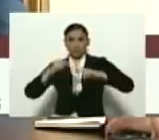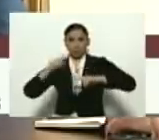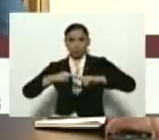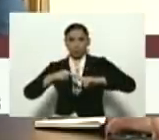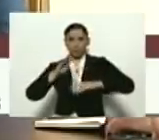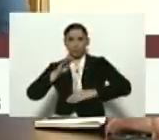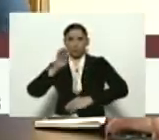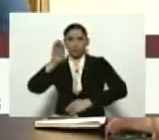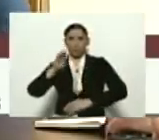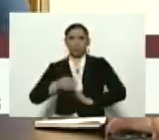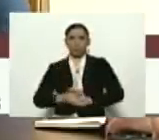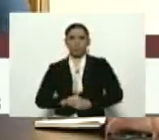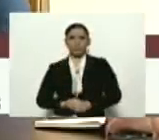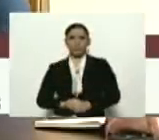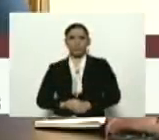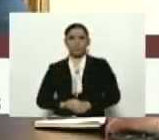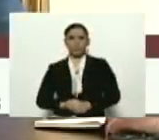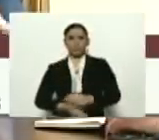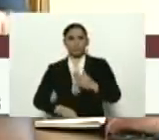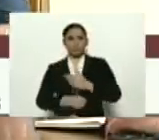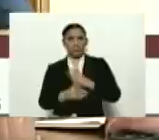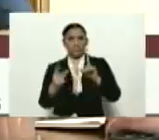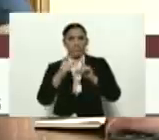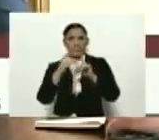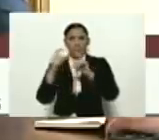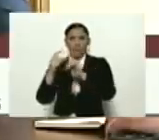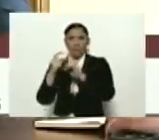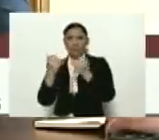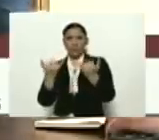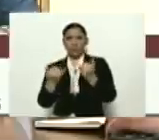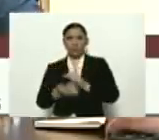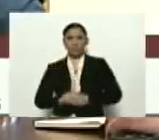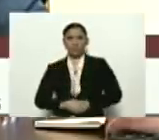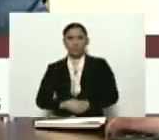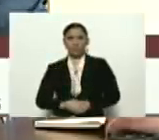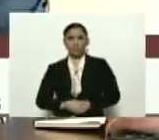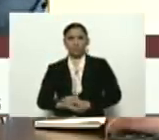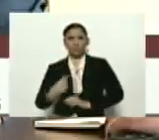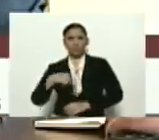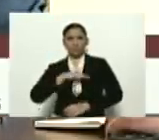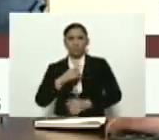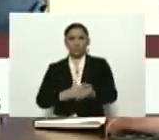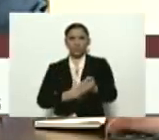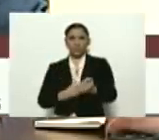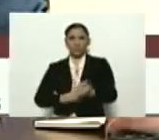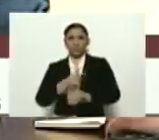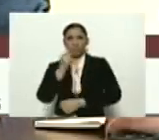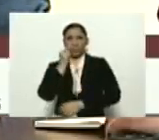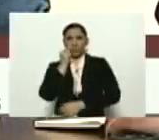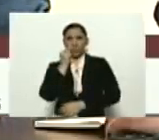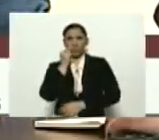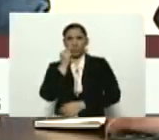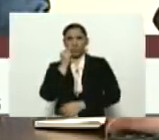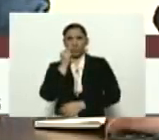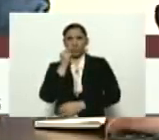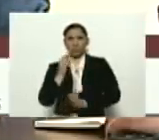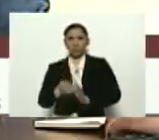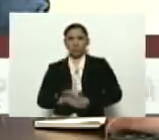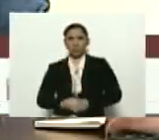futuro. Vamos a darle la palabra a nuestro hermano Raúl